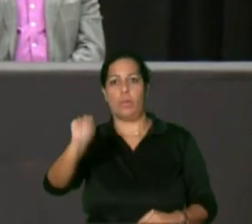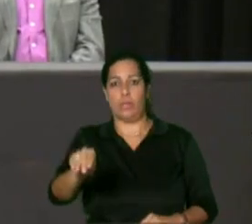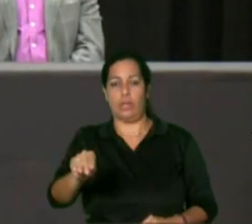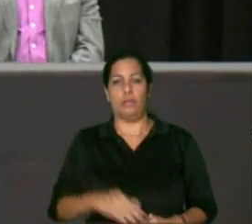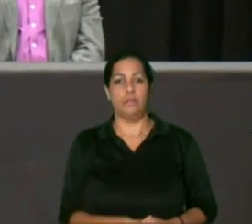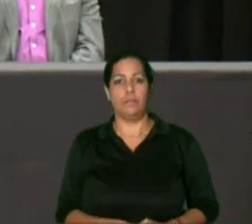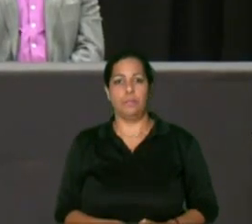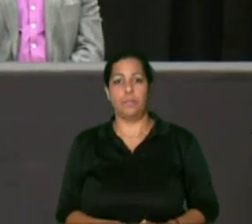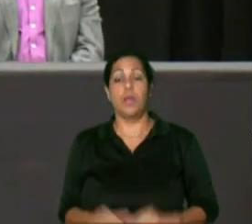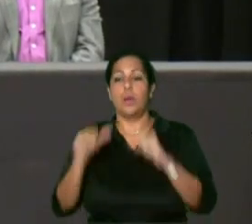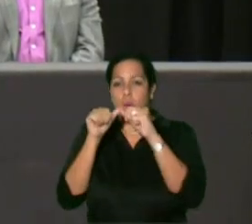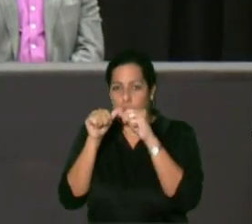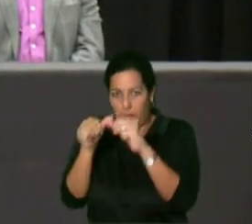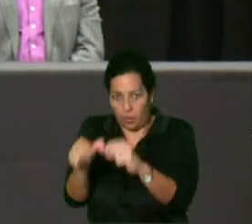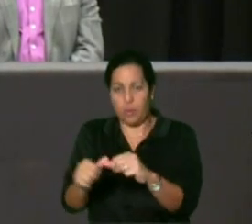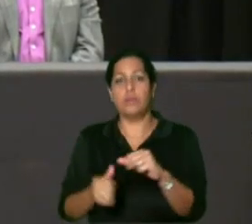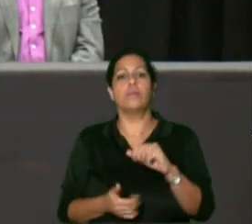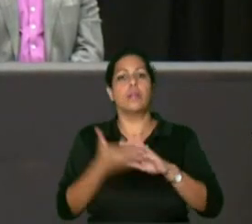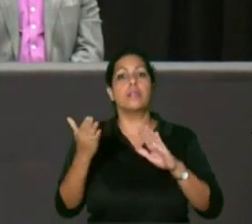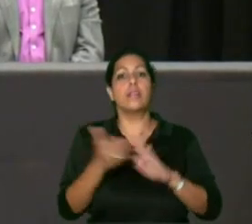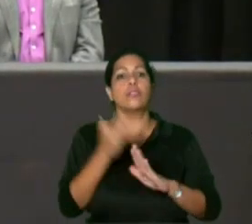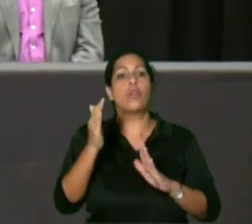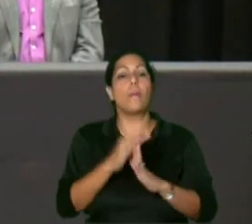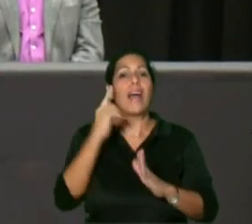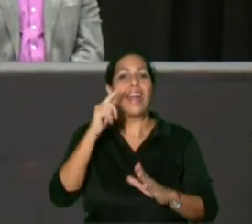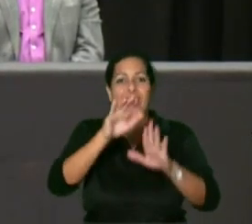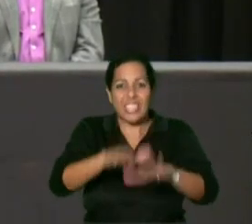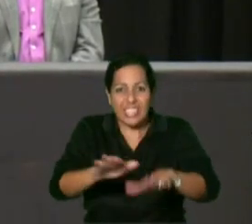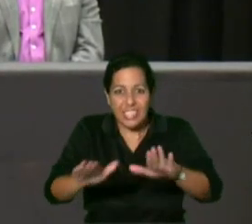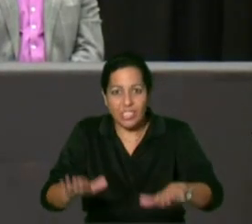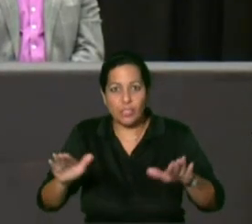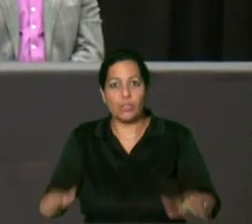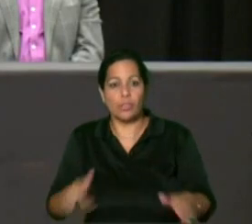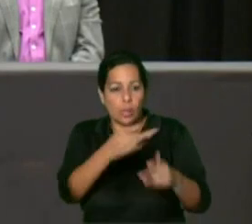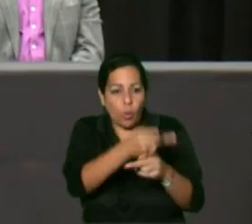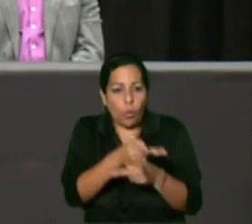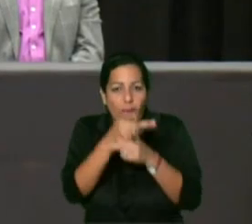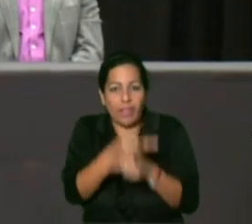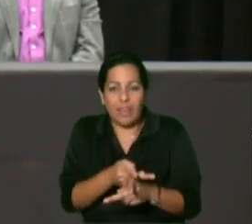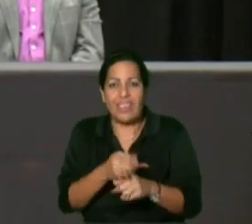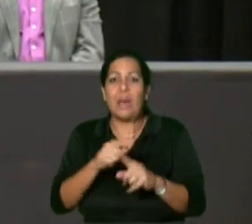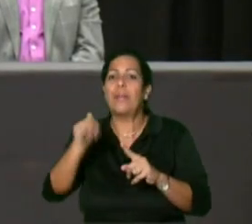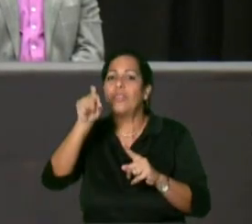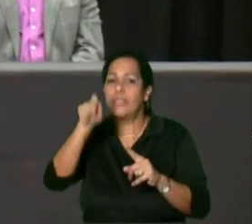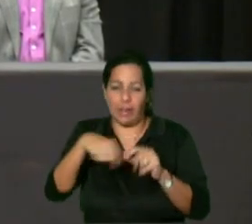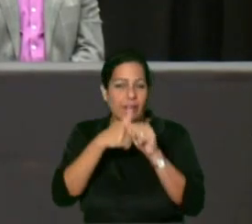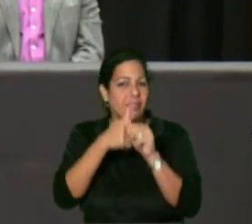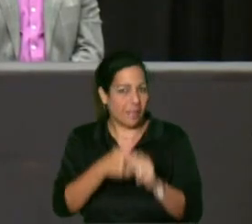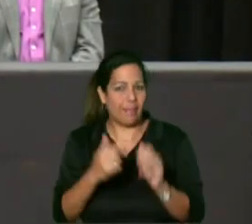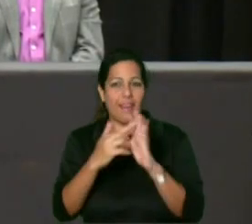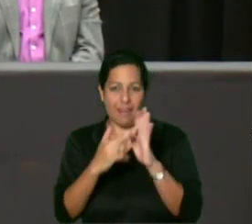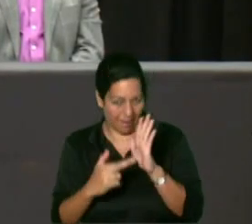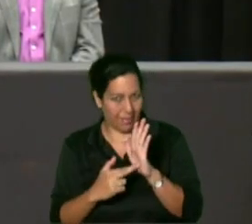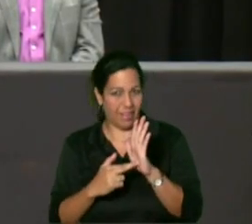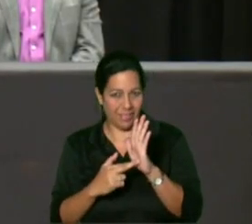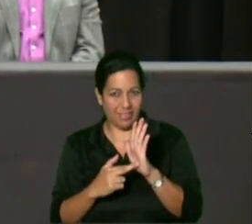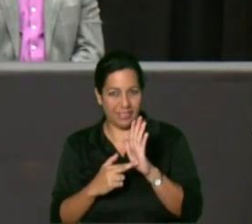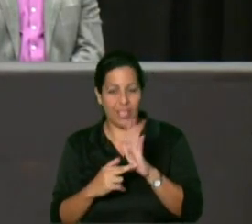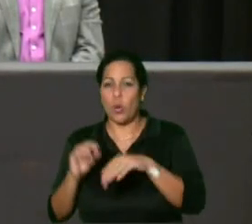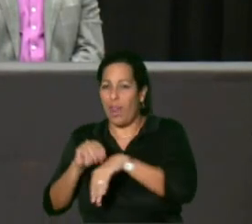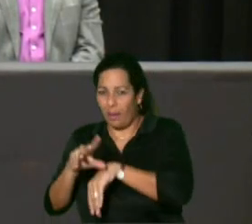lugares. Podrán continuar operando los centros de cuidado de niños siempre y cuando cumplan con todas las medidas